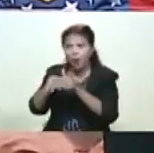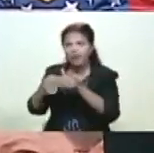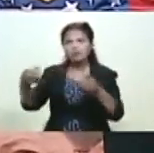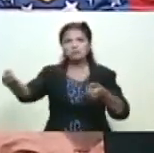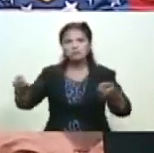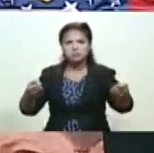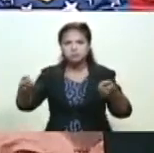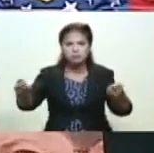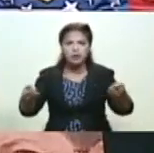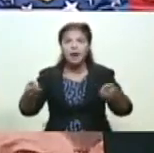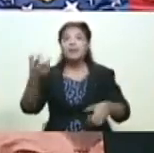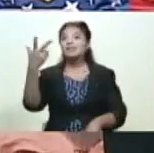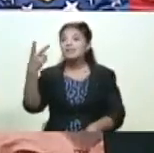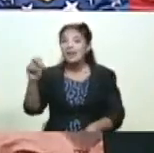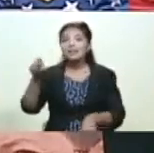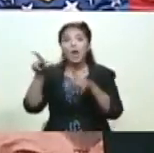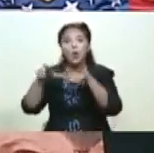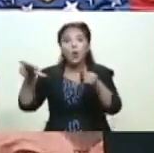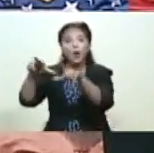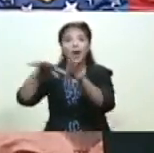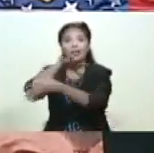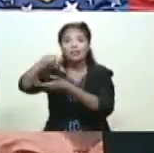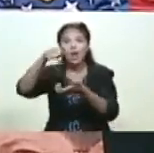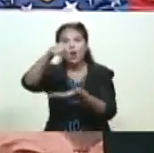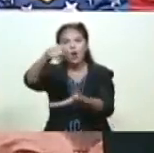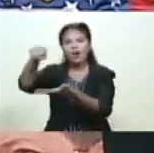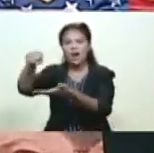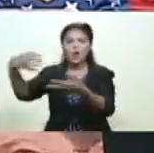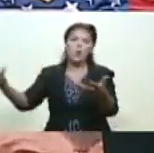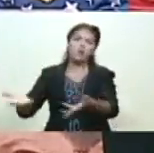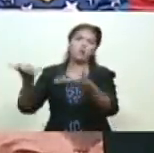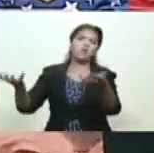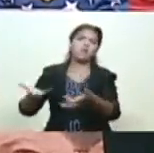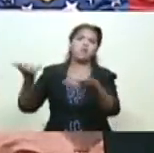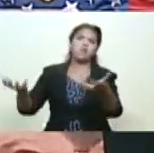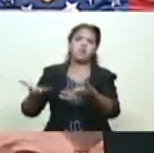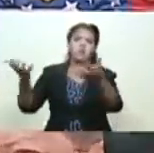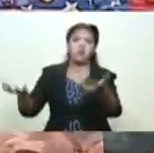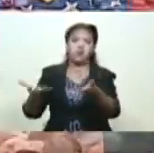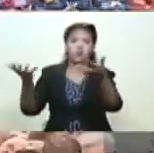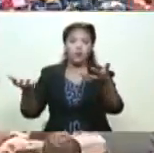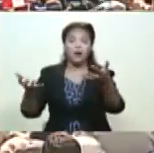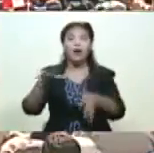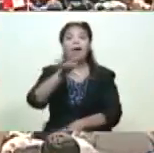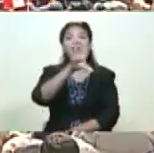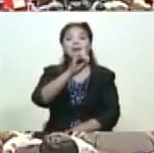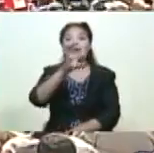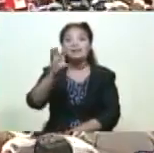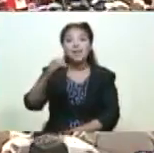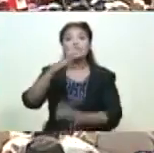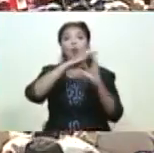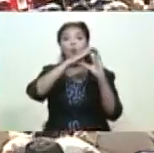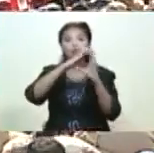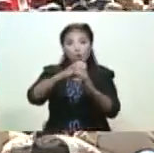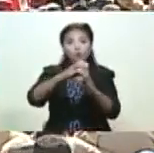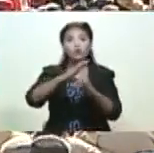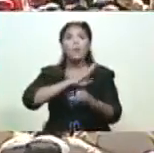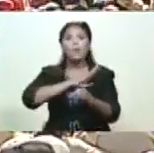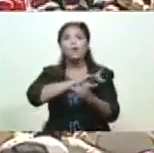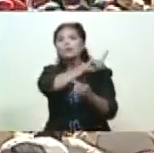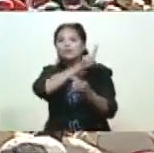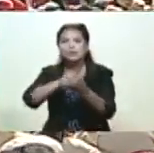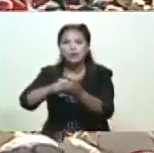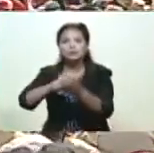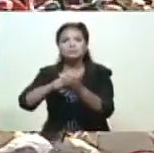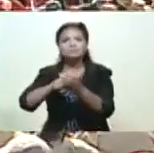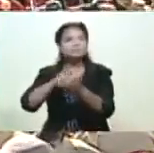de 30 almacenes de los CLAP incendiados, más de 500 autobuses pertenecientes a